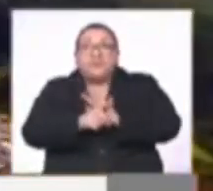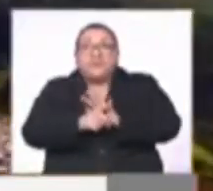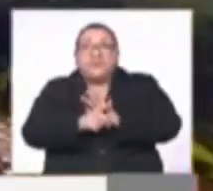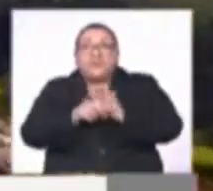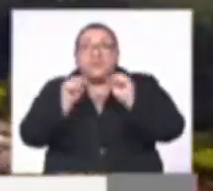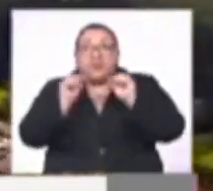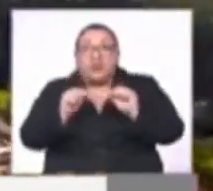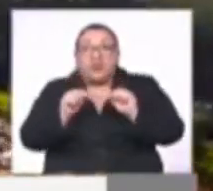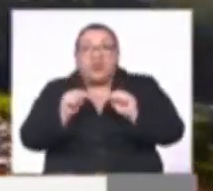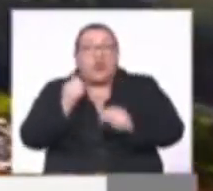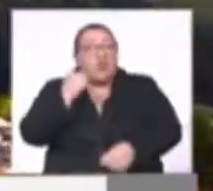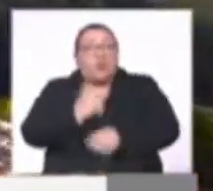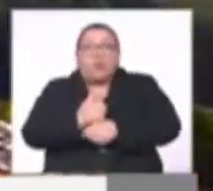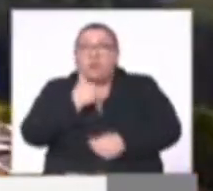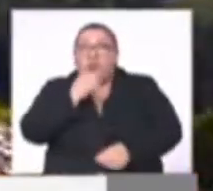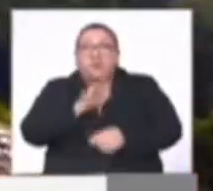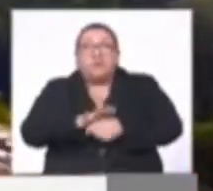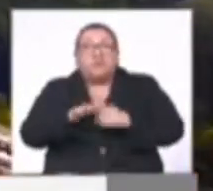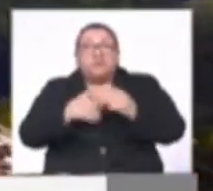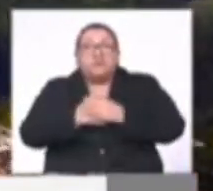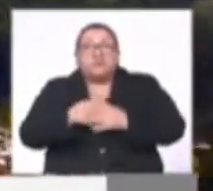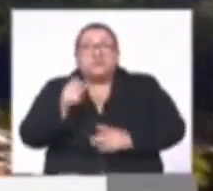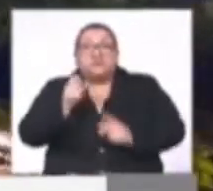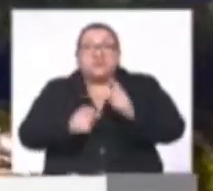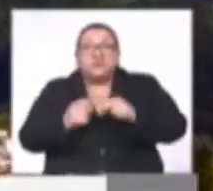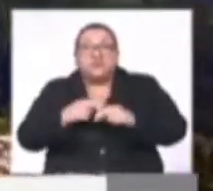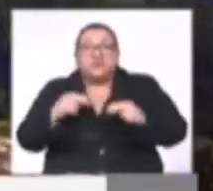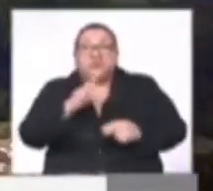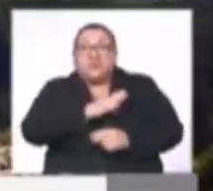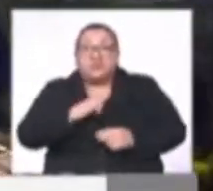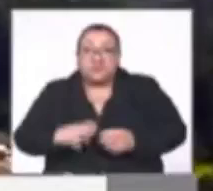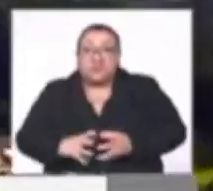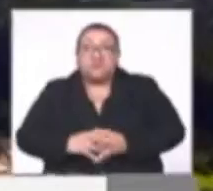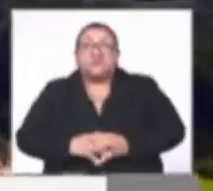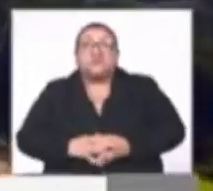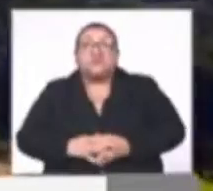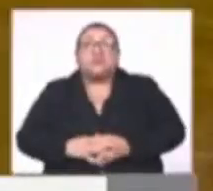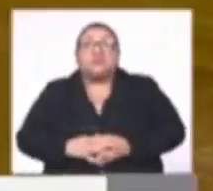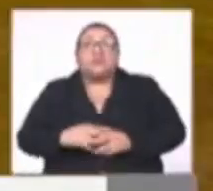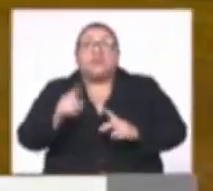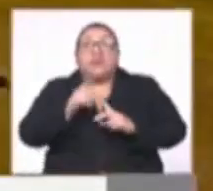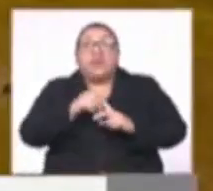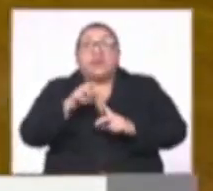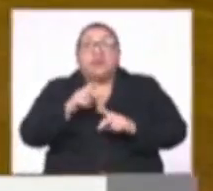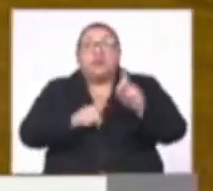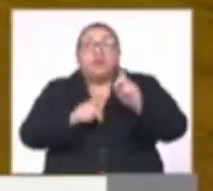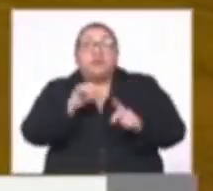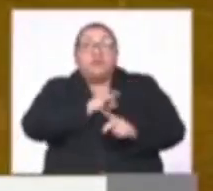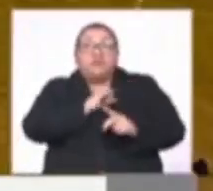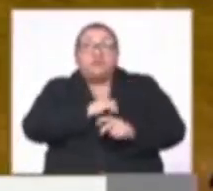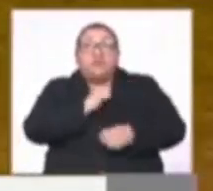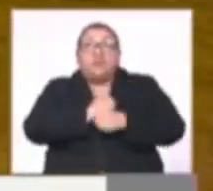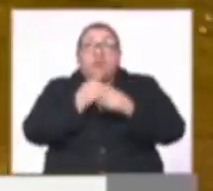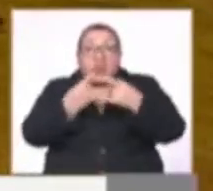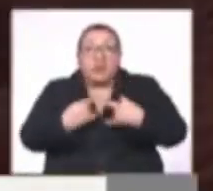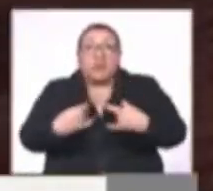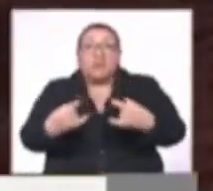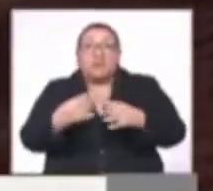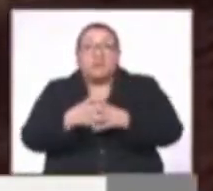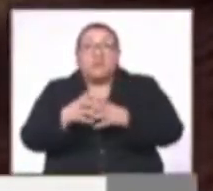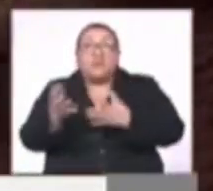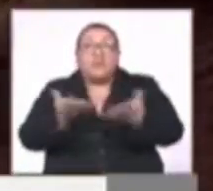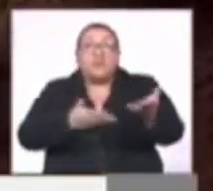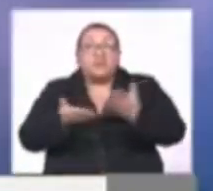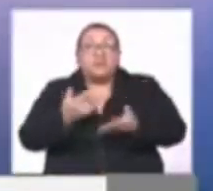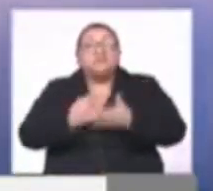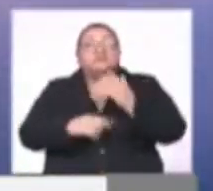será de obligatorio cumplimiento para todos los niveles de gobierno, los titulares de las actividades productivas, extractivas y